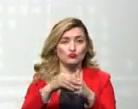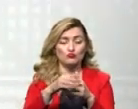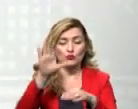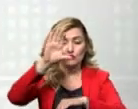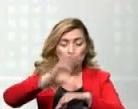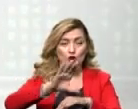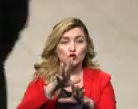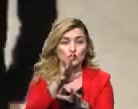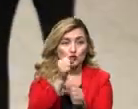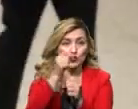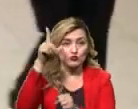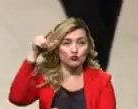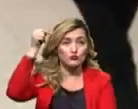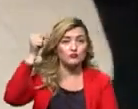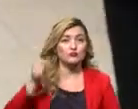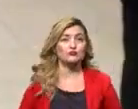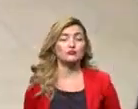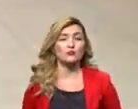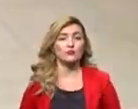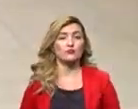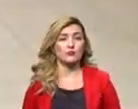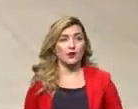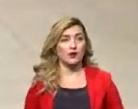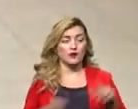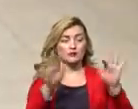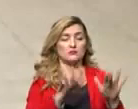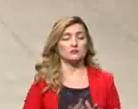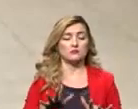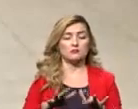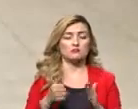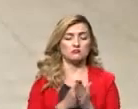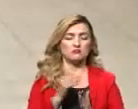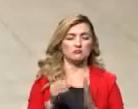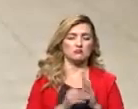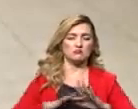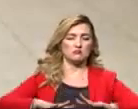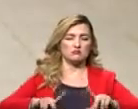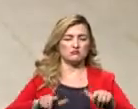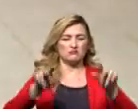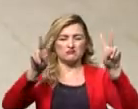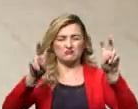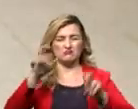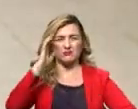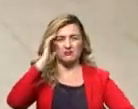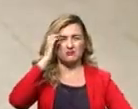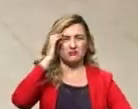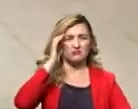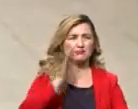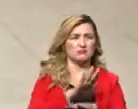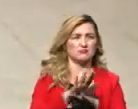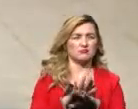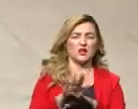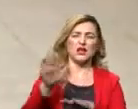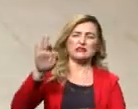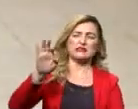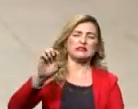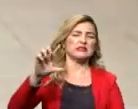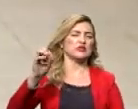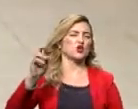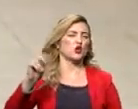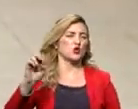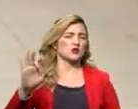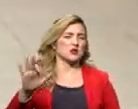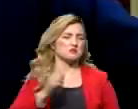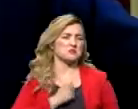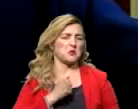seguridad gubernamental. Por otro lado, el secretario anticorrupción Iván Granda y otros temas que le preocupan en torno a la figura de Tomislav Topic, propietario